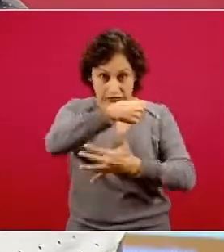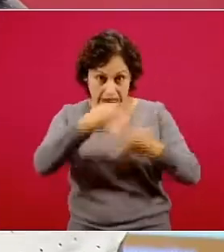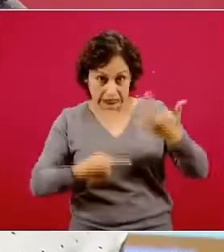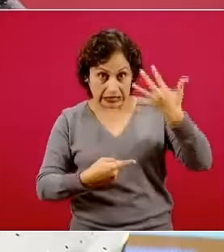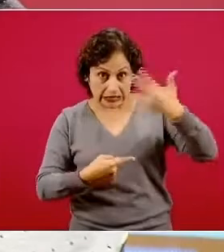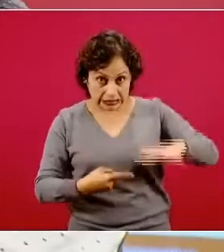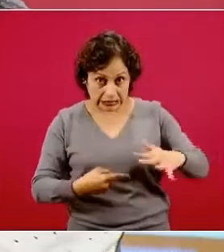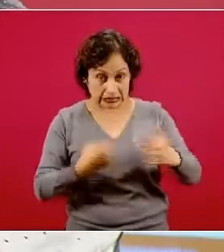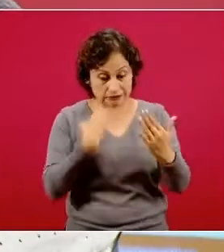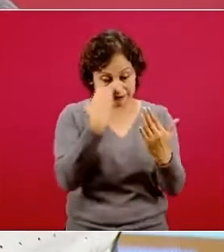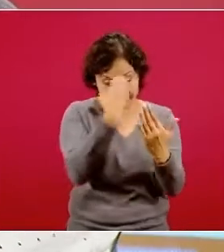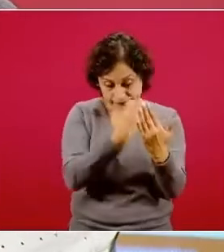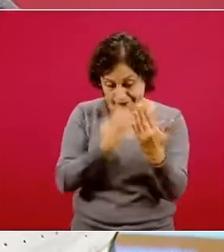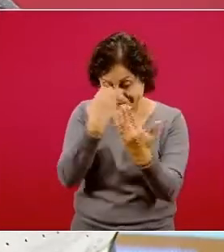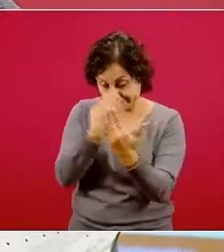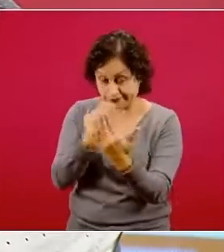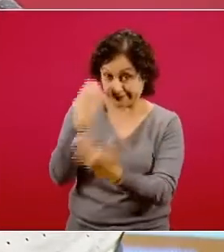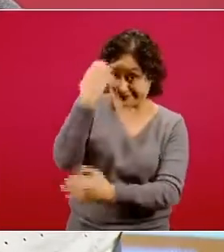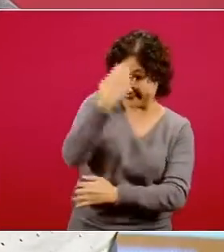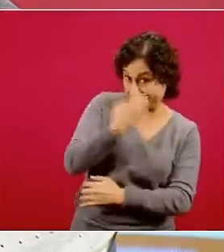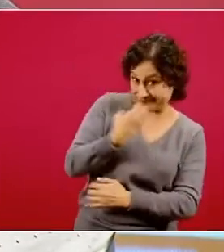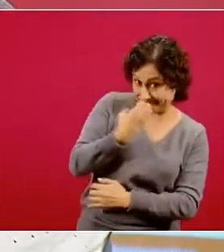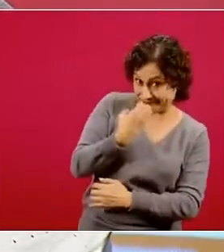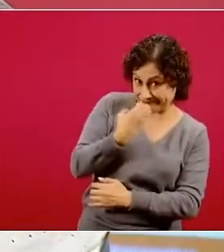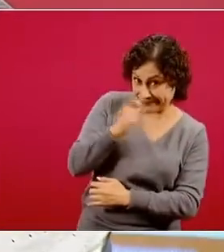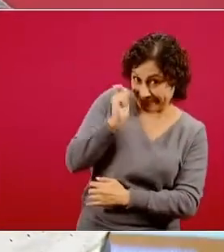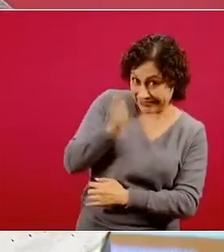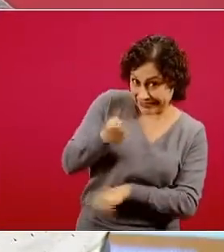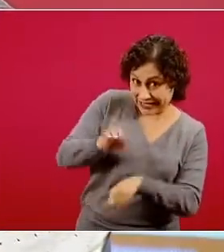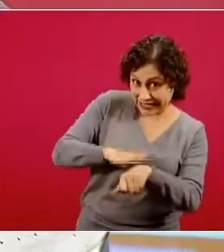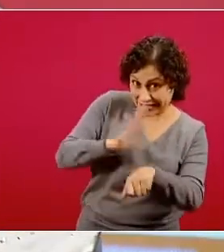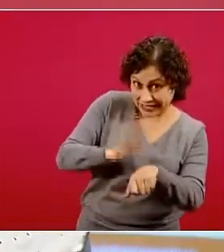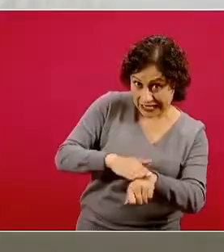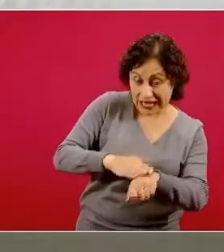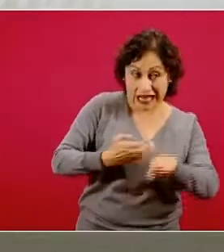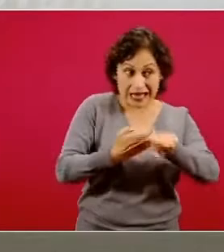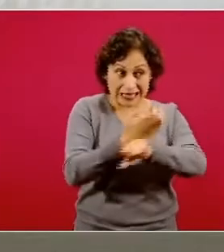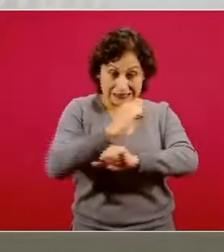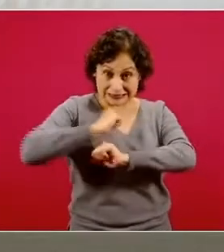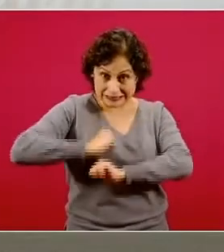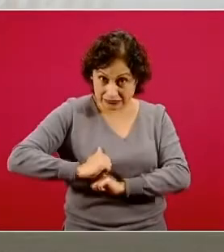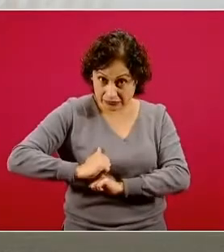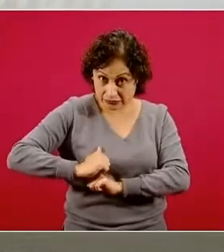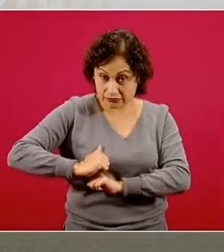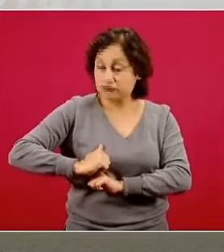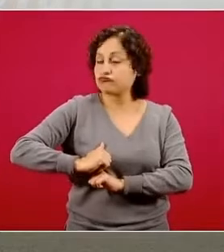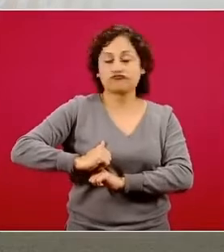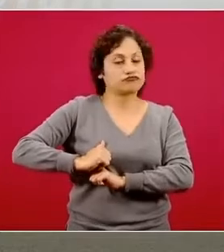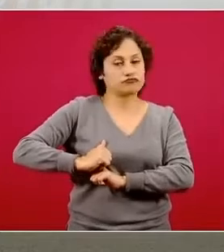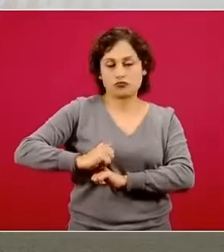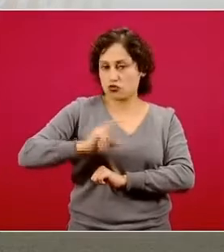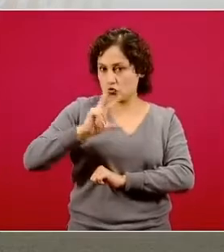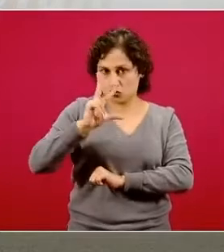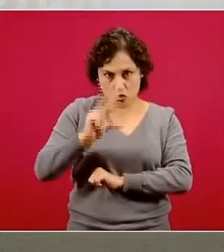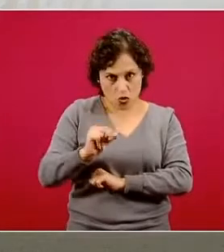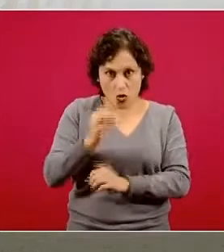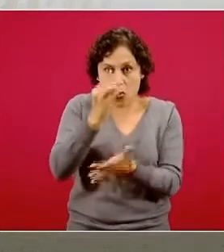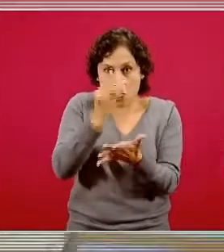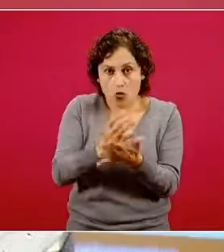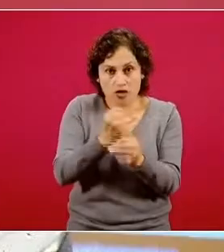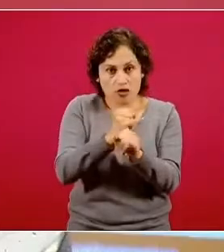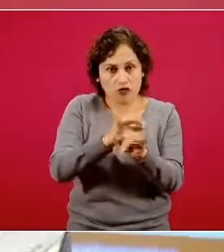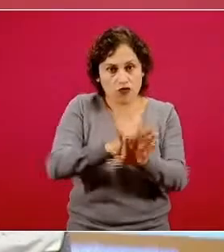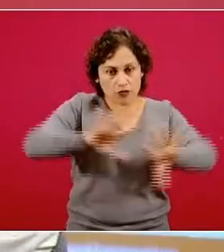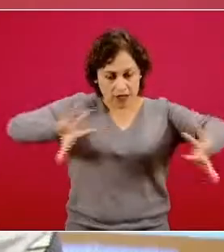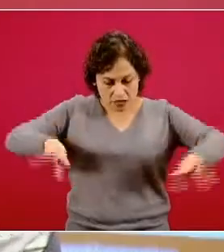No es una evaluación a los gobiernos de los estados, es una estimación de cuál es el riesgo, pero